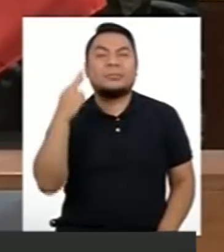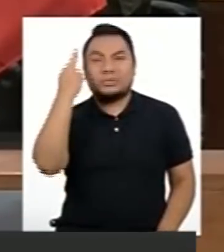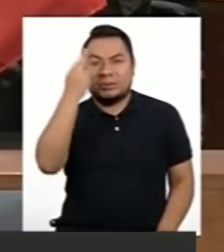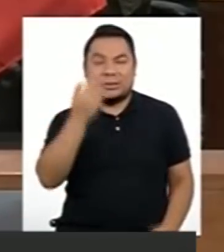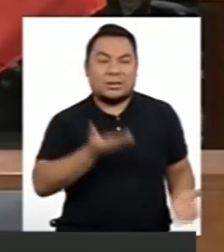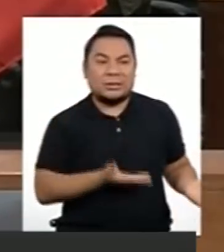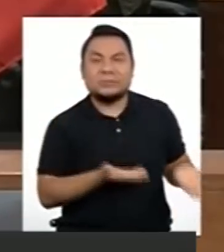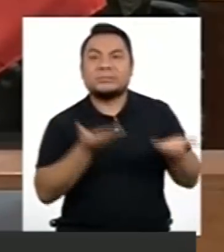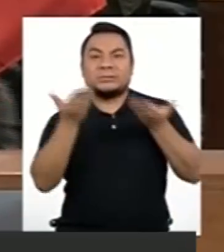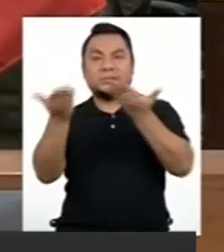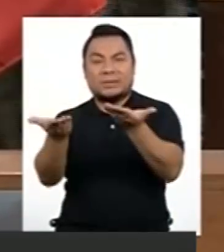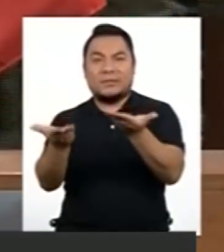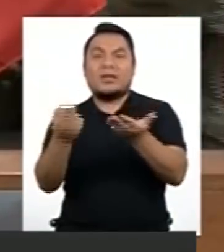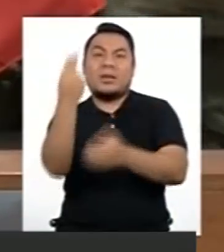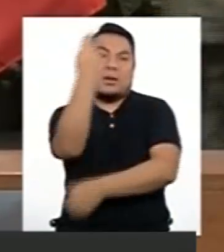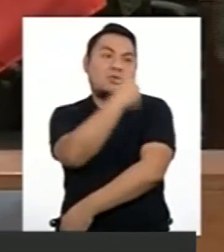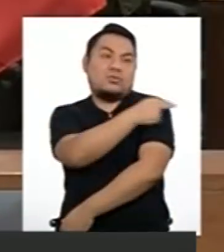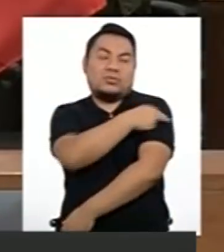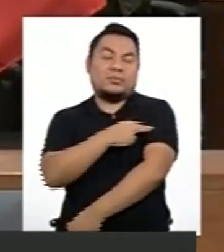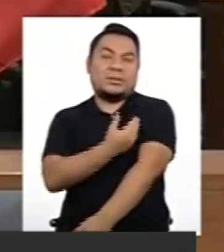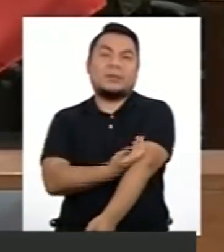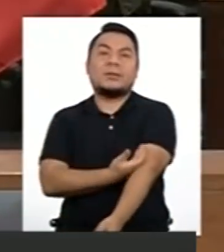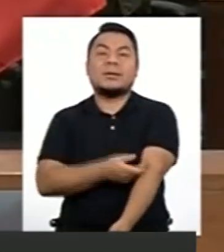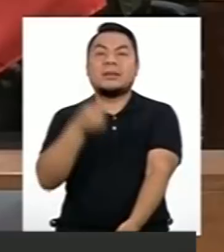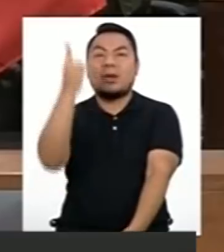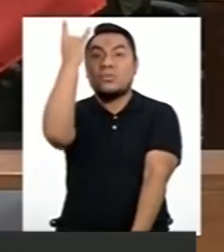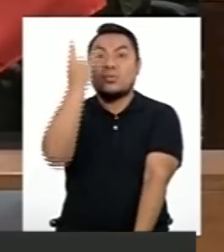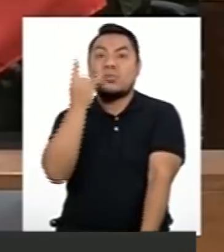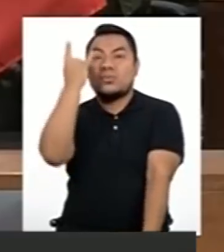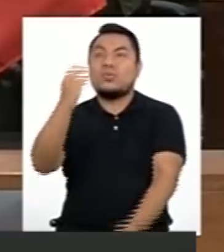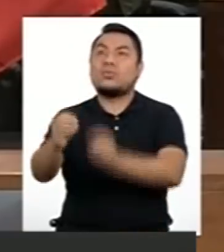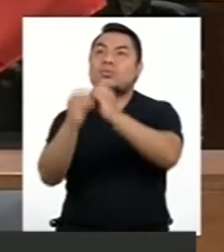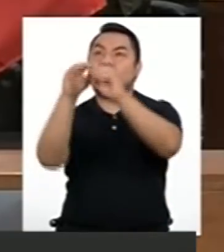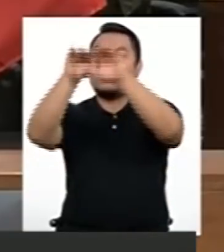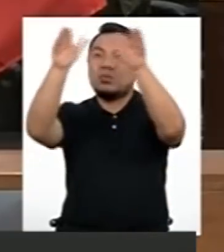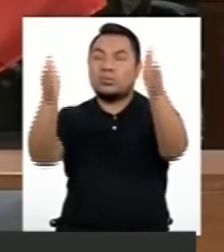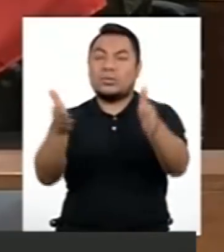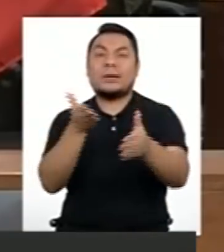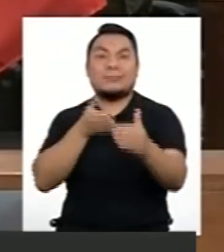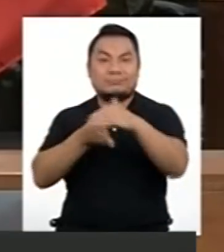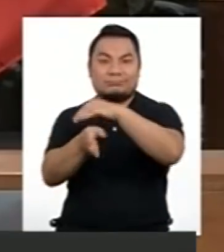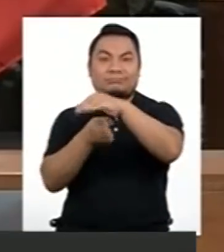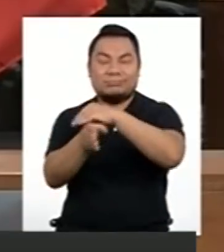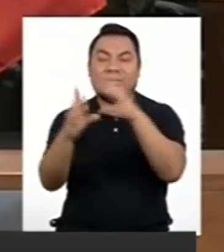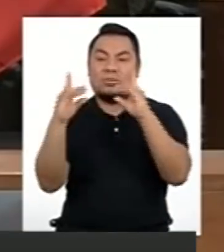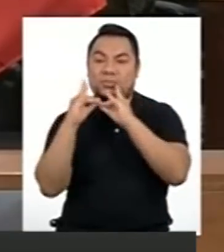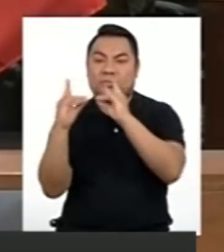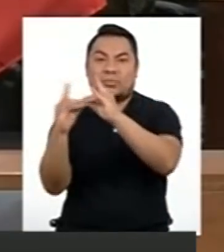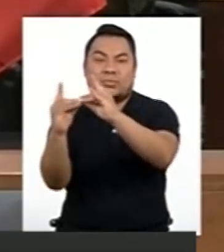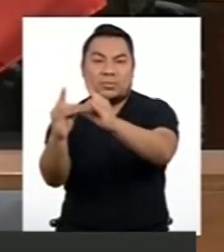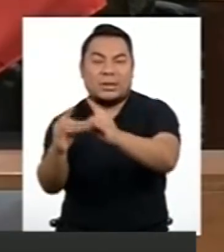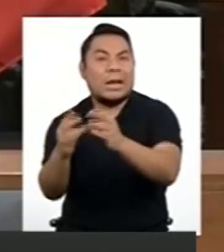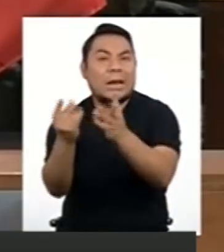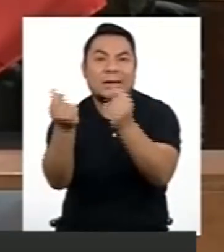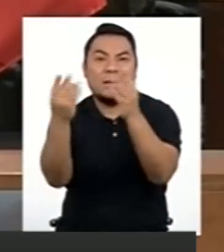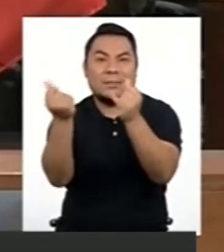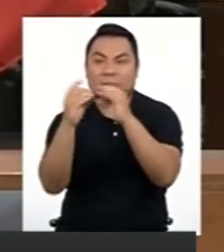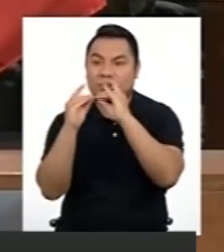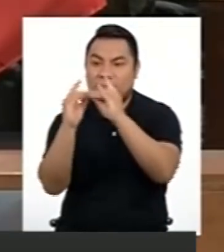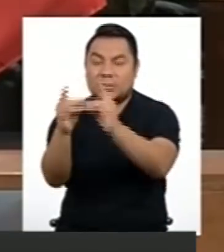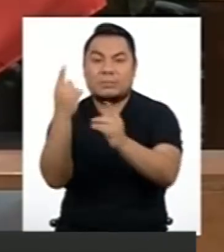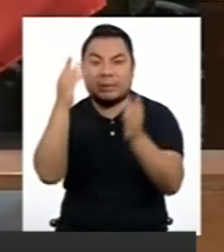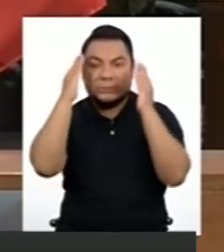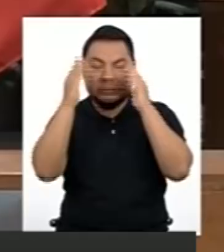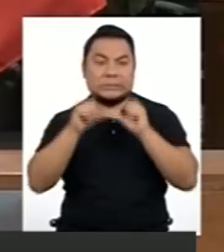llevando hospitales de emergencia que se montan rápidamente para